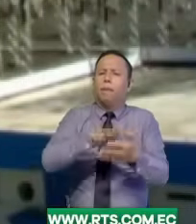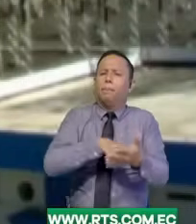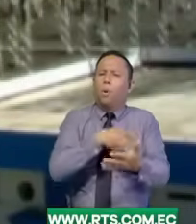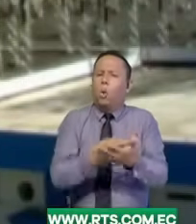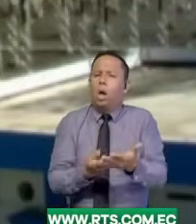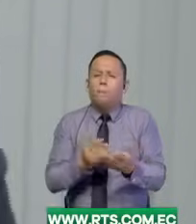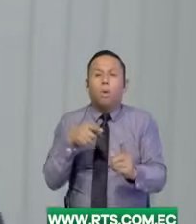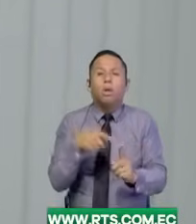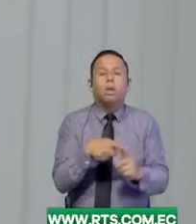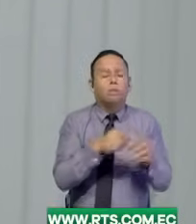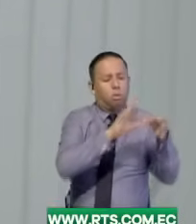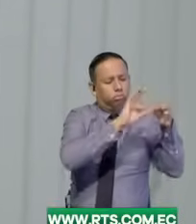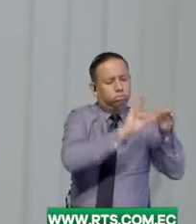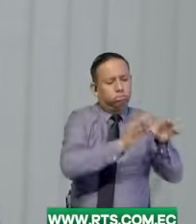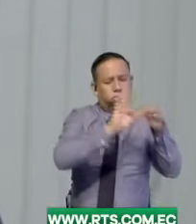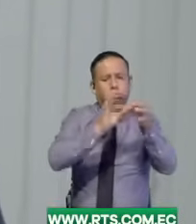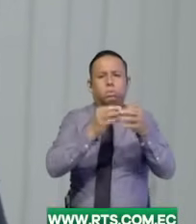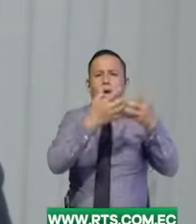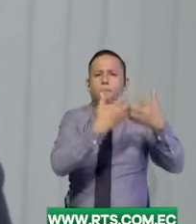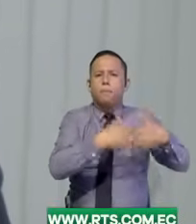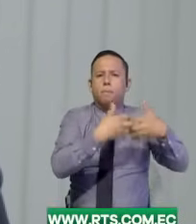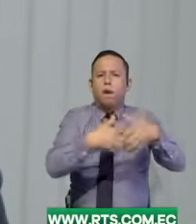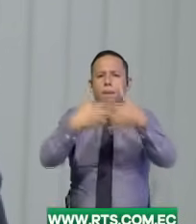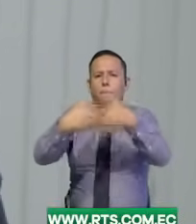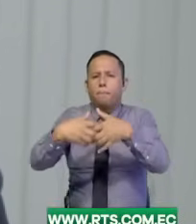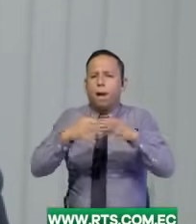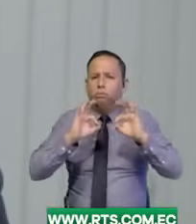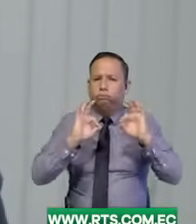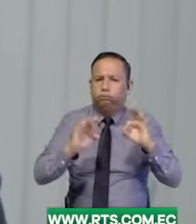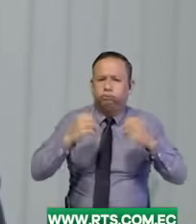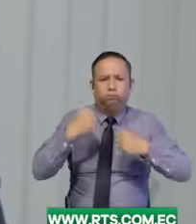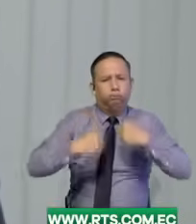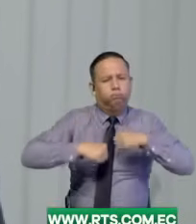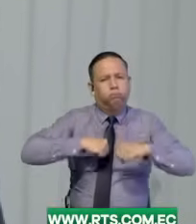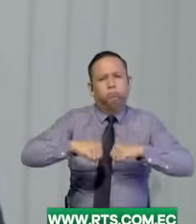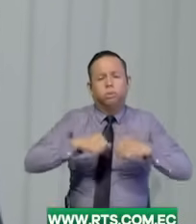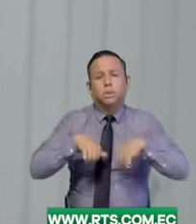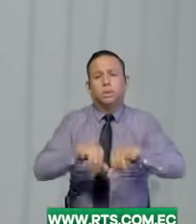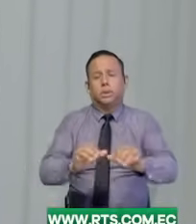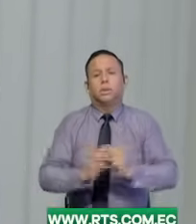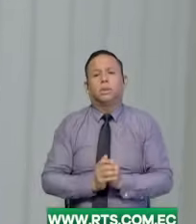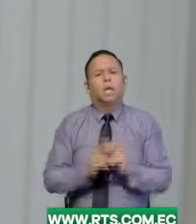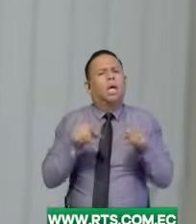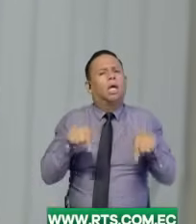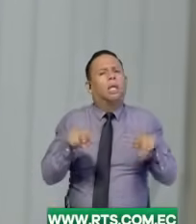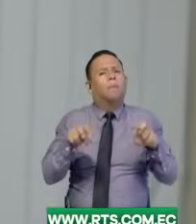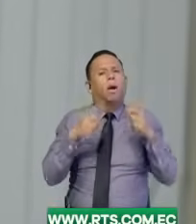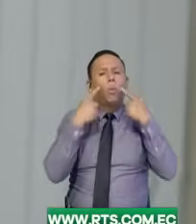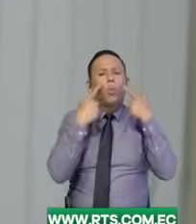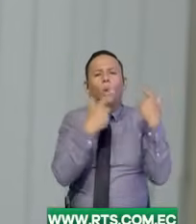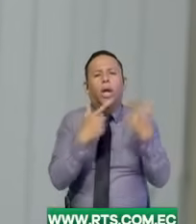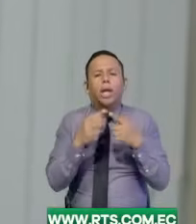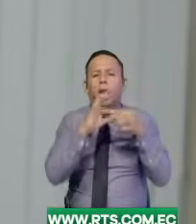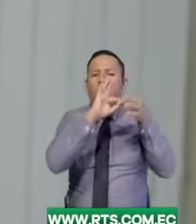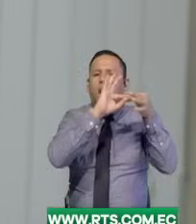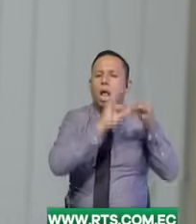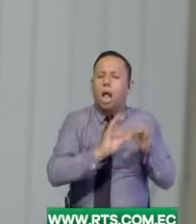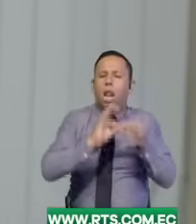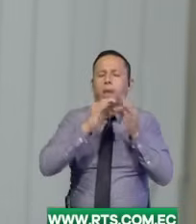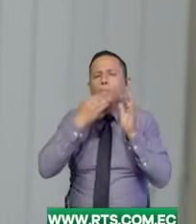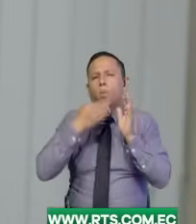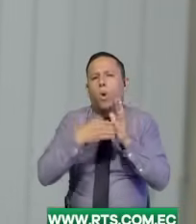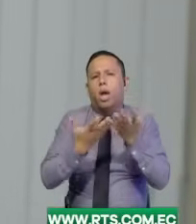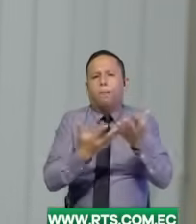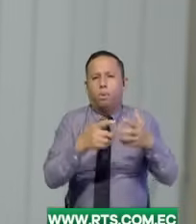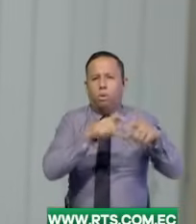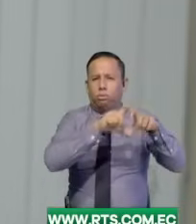del servicio. Acá, con estos cortes, son temas que son de mantenimiento. Ejemplo de tipo de cambio, de